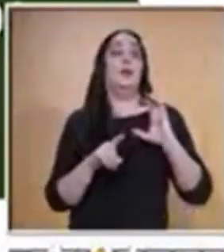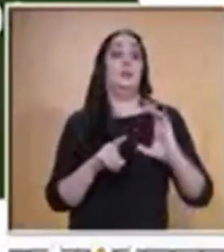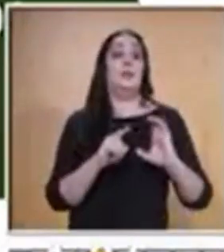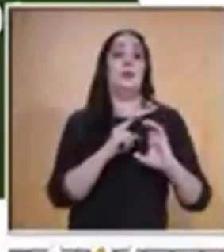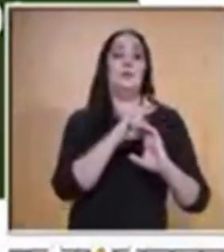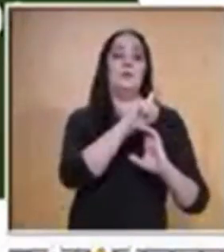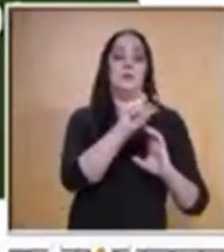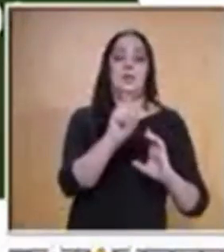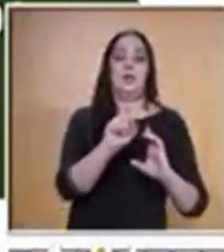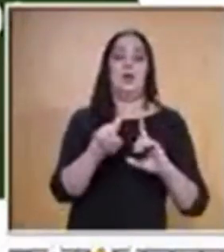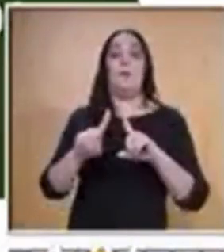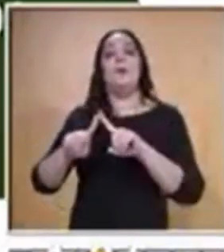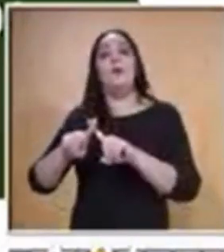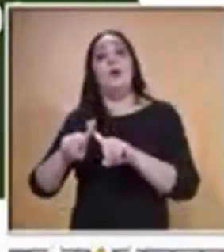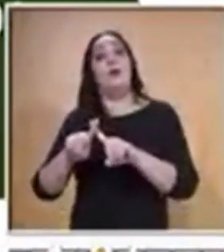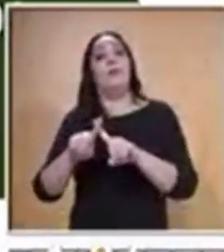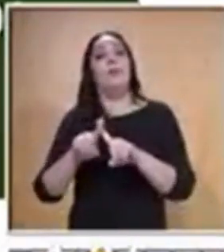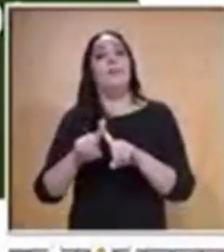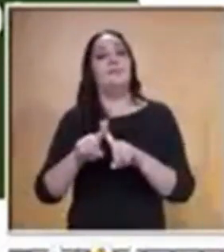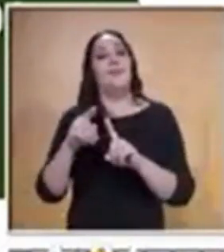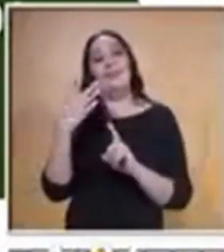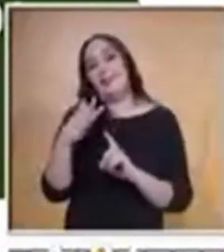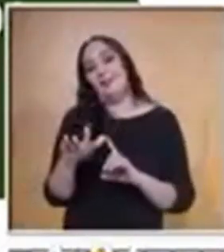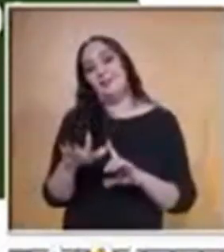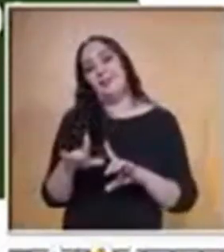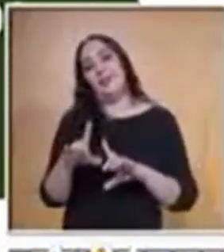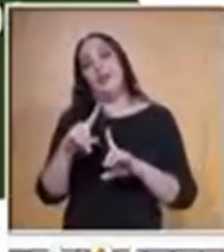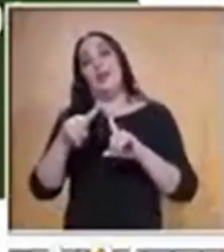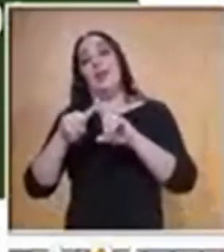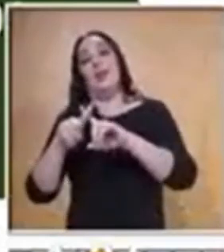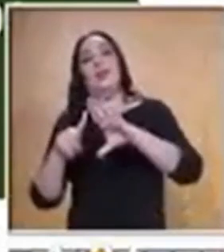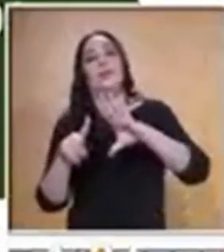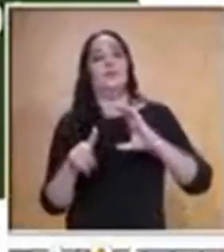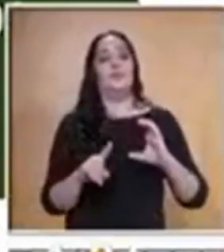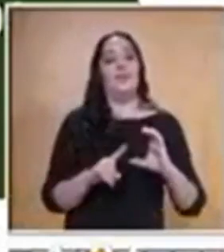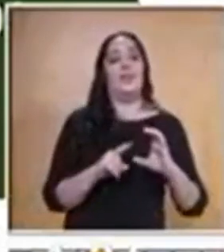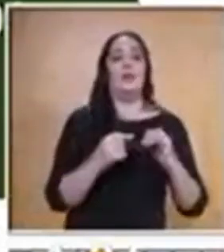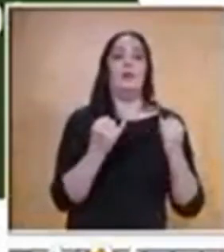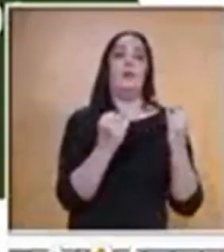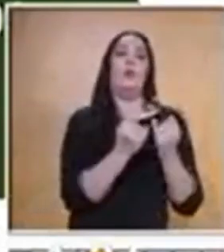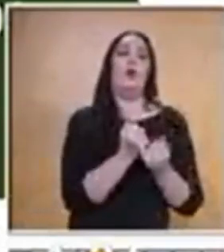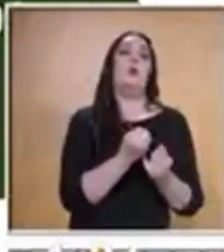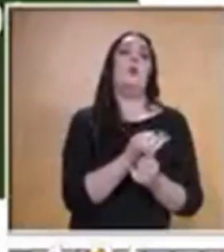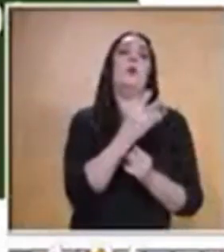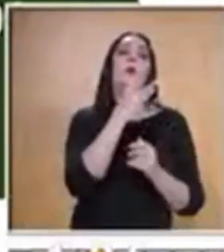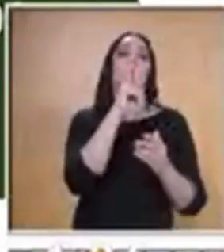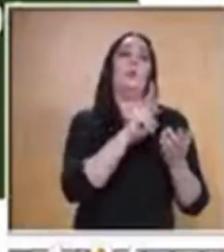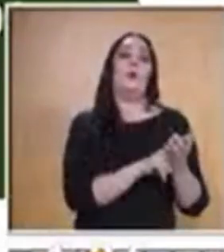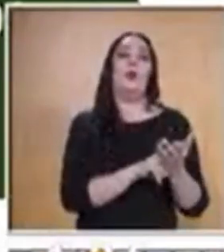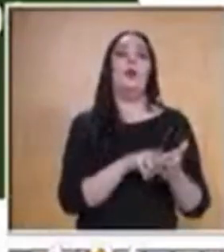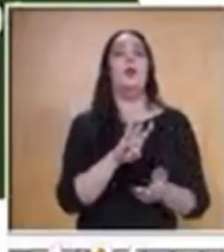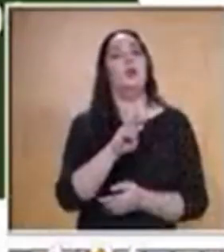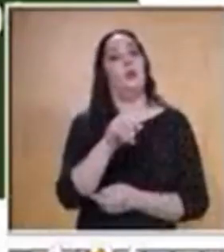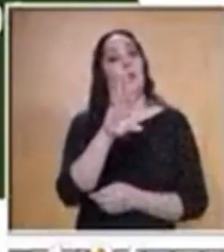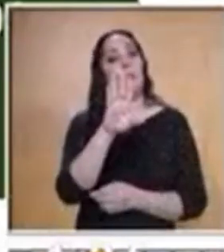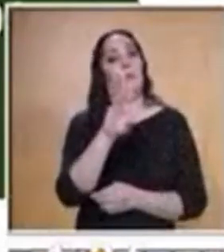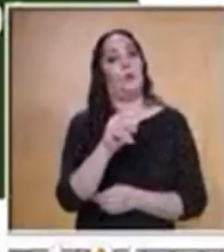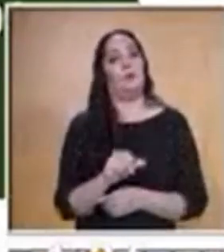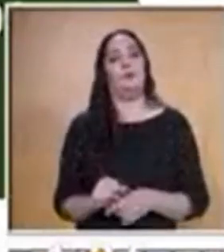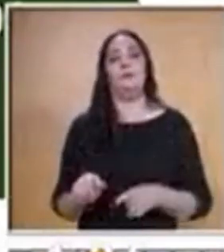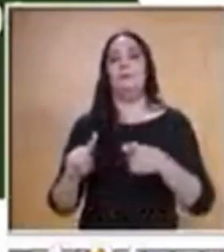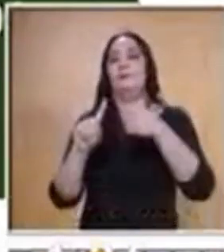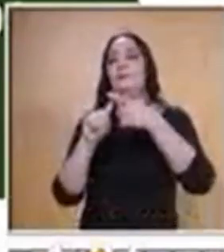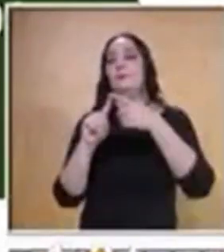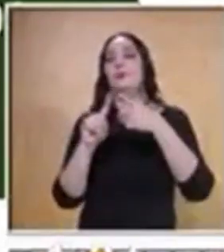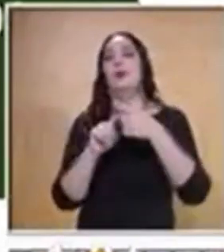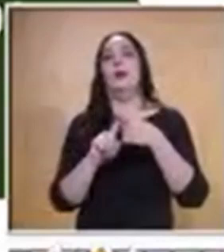es XC es igual a 90. Muy bien, con esta información yo creo que podemos pasar a la tarea para que los